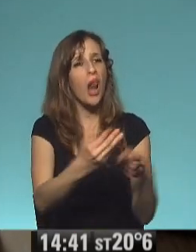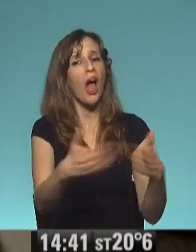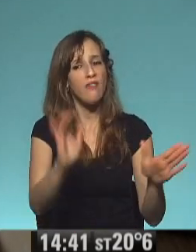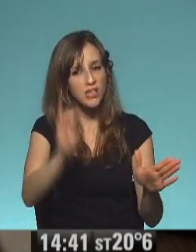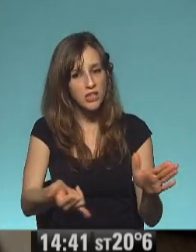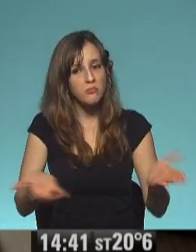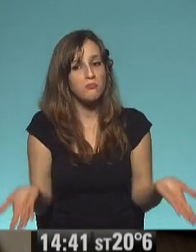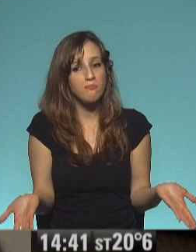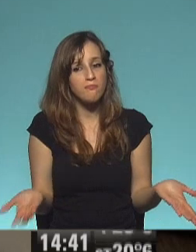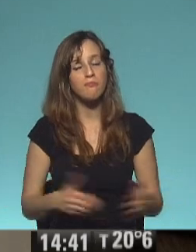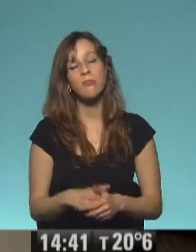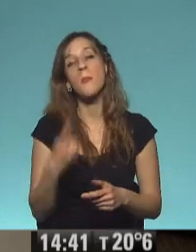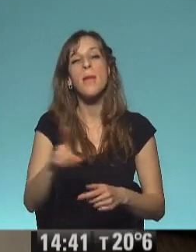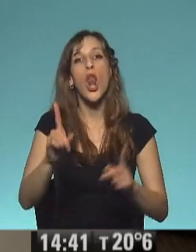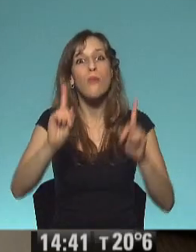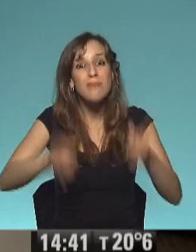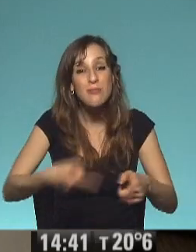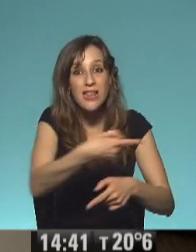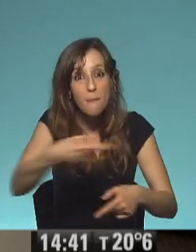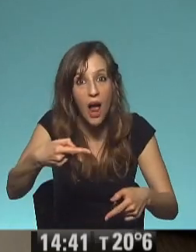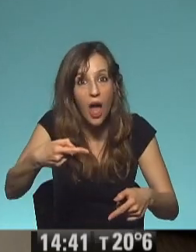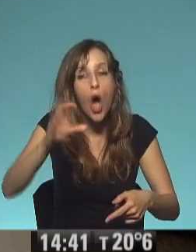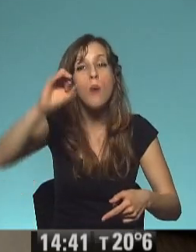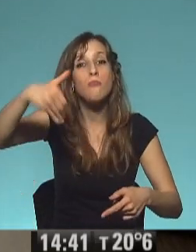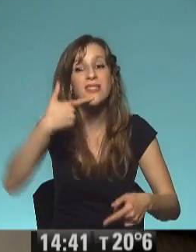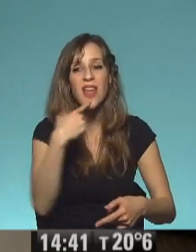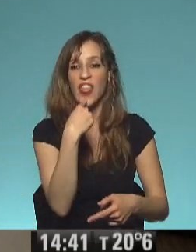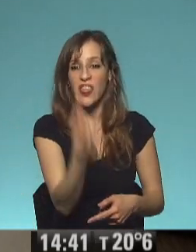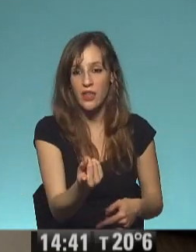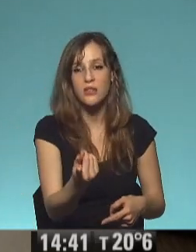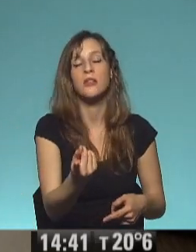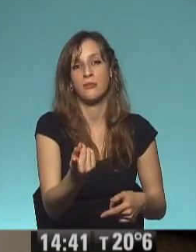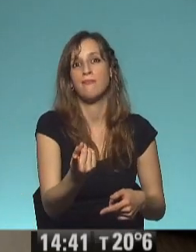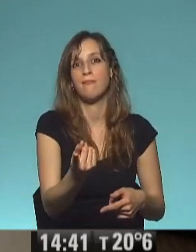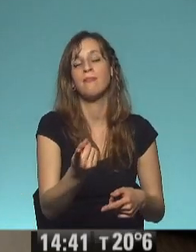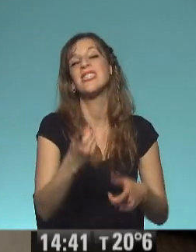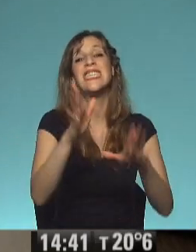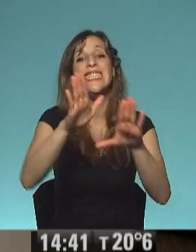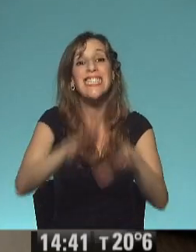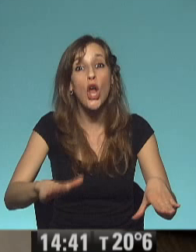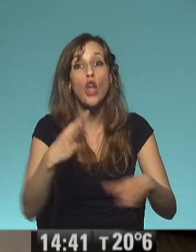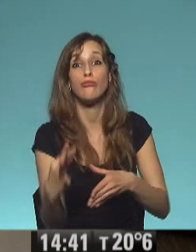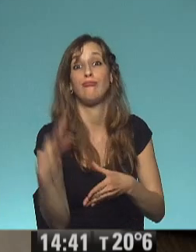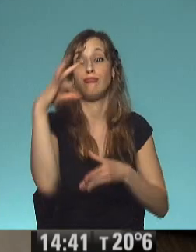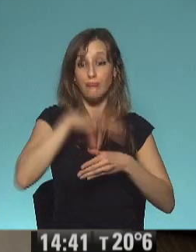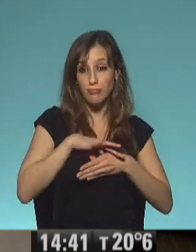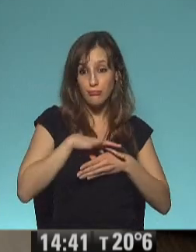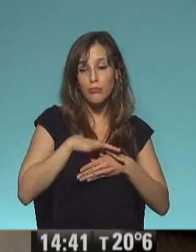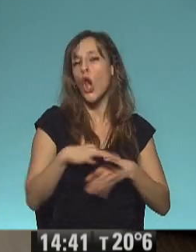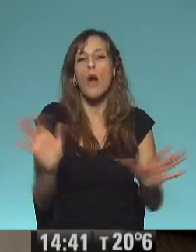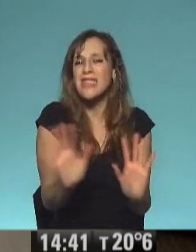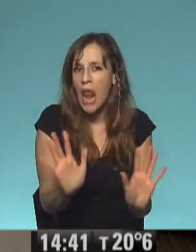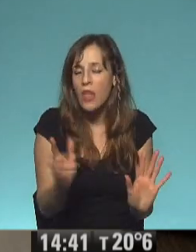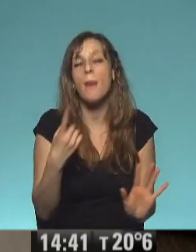Salud cambió y dijo, los chicos si se contagian no corren riesgo, pero son potentes transmisores del